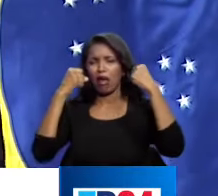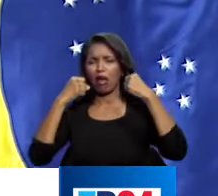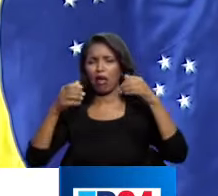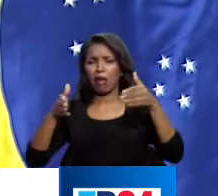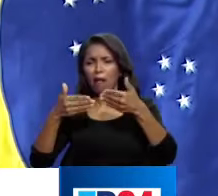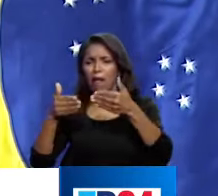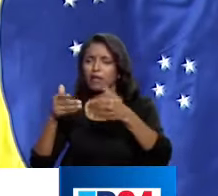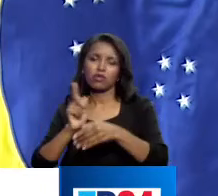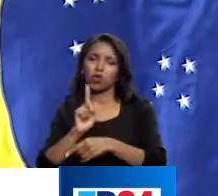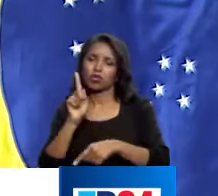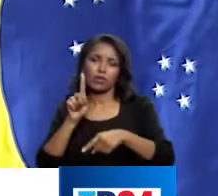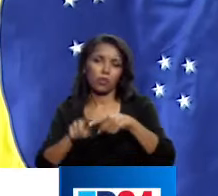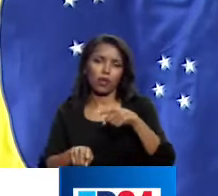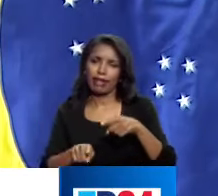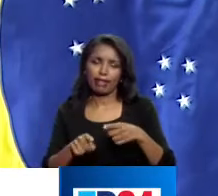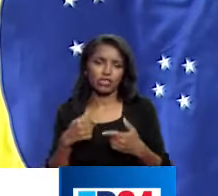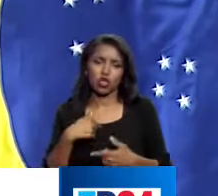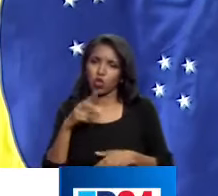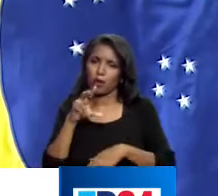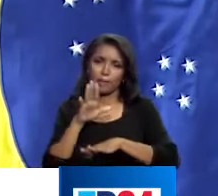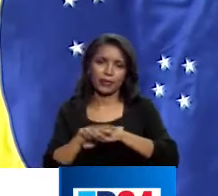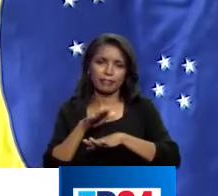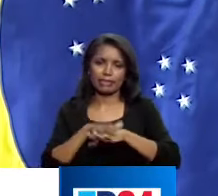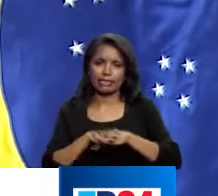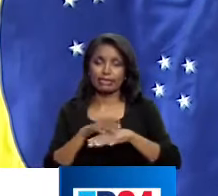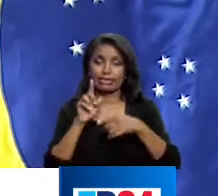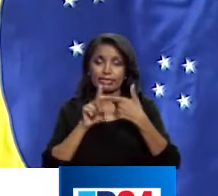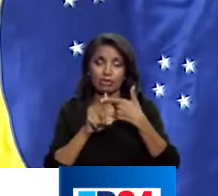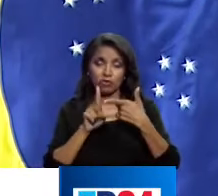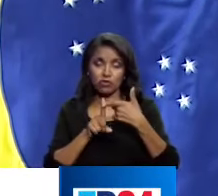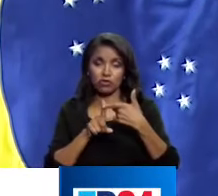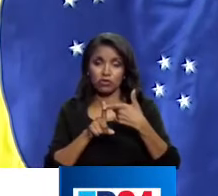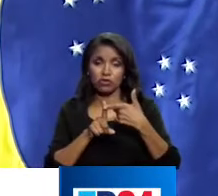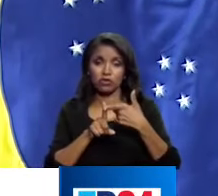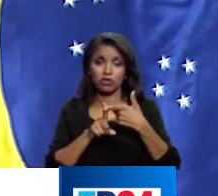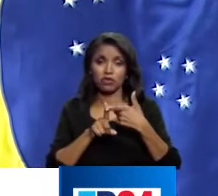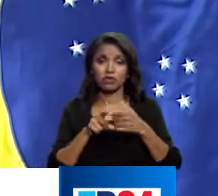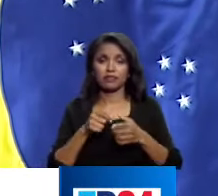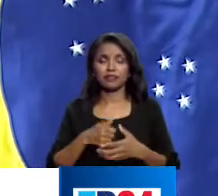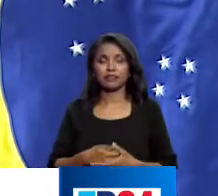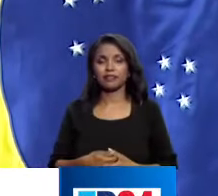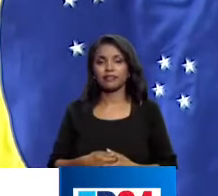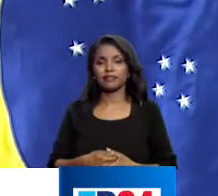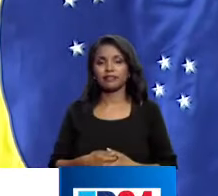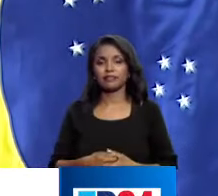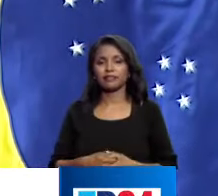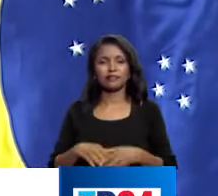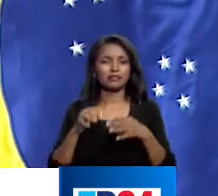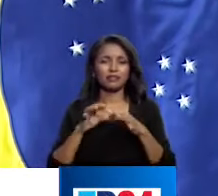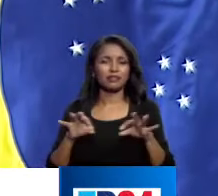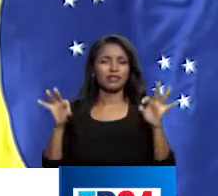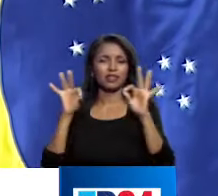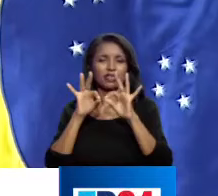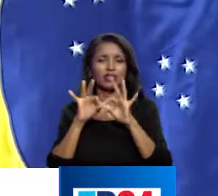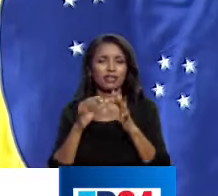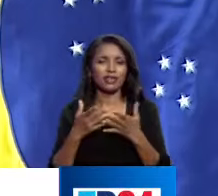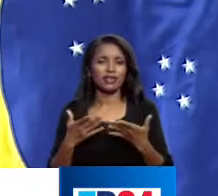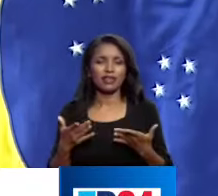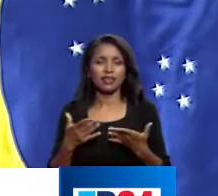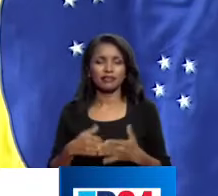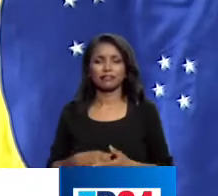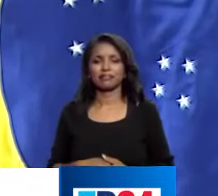un pedazo del país del otro. El segundo tema es que para evitar las medidas discrecionales hay que tener sentido común y